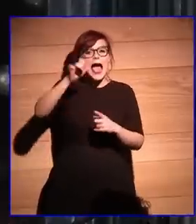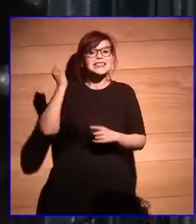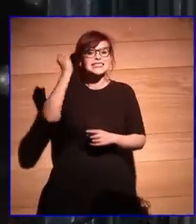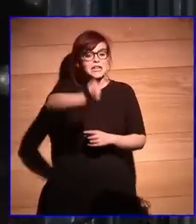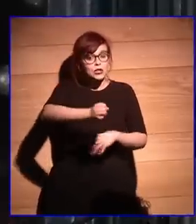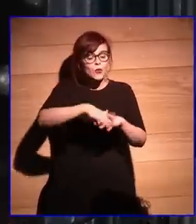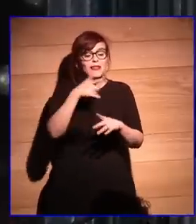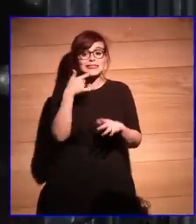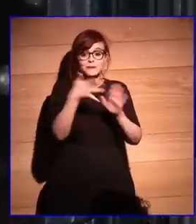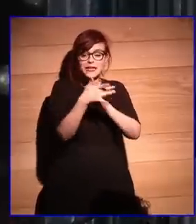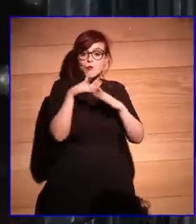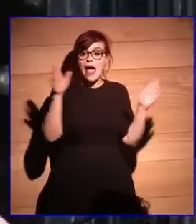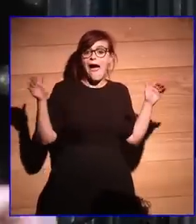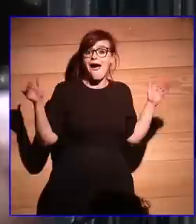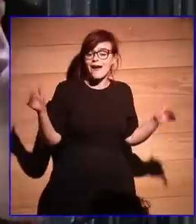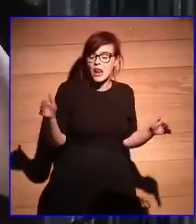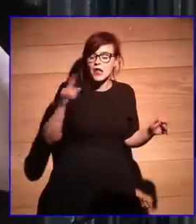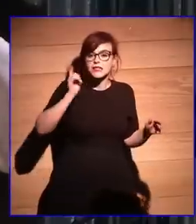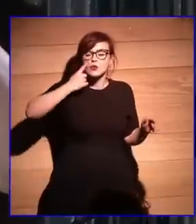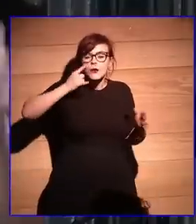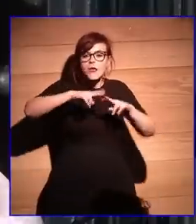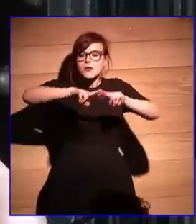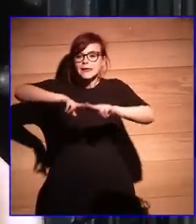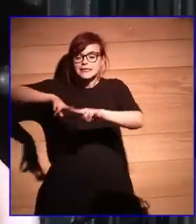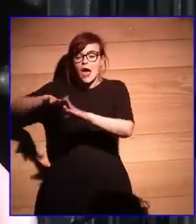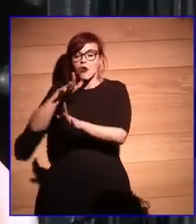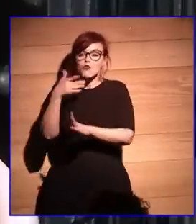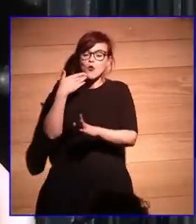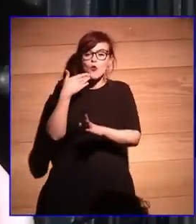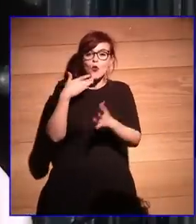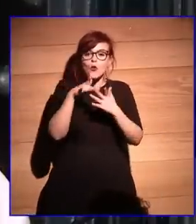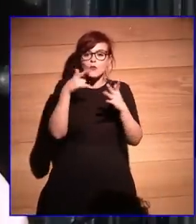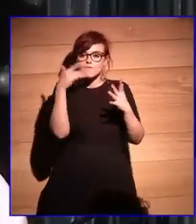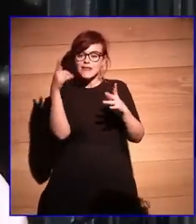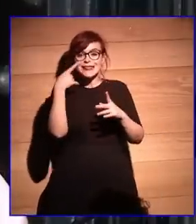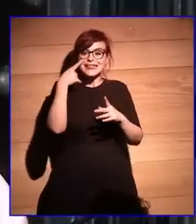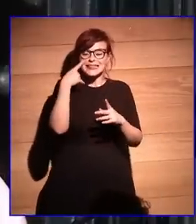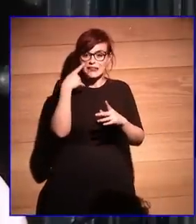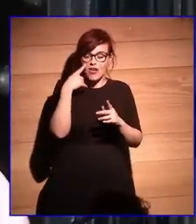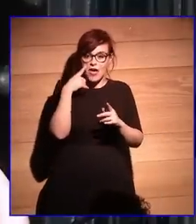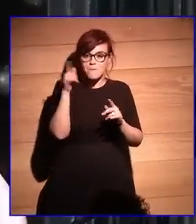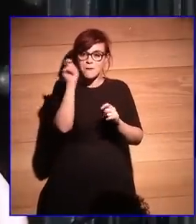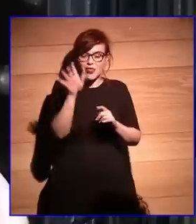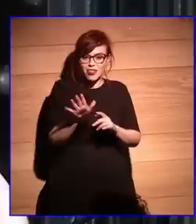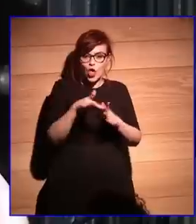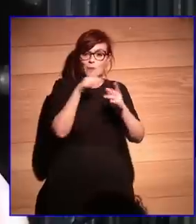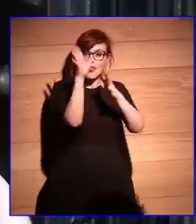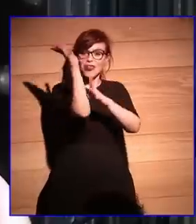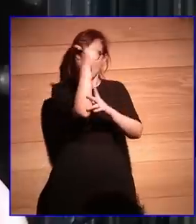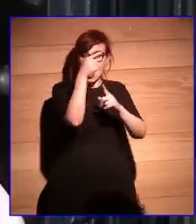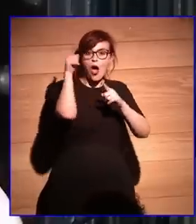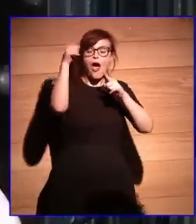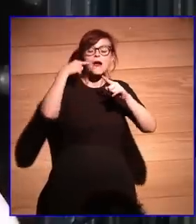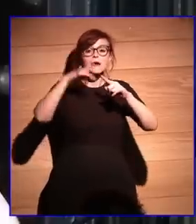narra cómo un ángel descubre, investiga una especie de misterio detectivesco en el cielo, en el que se